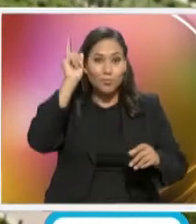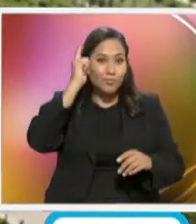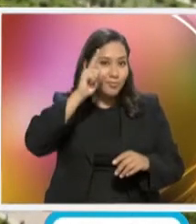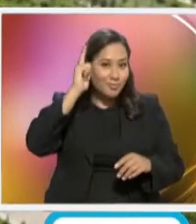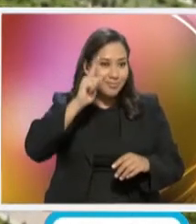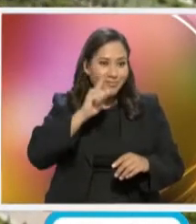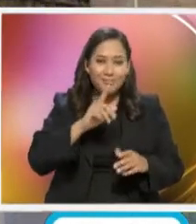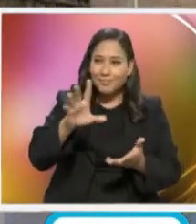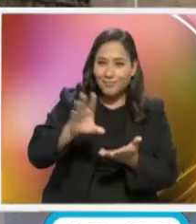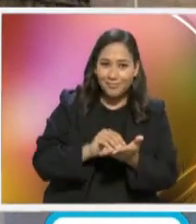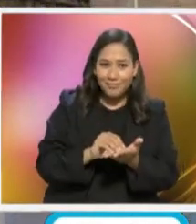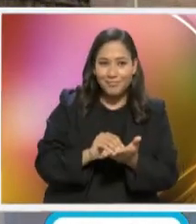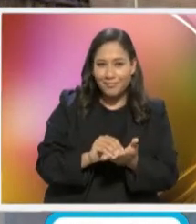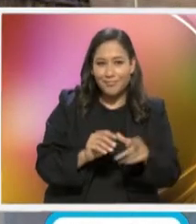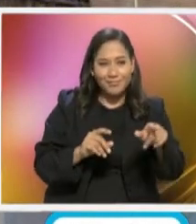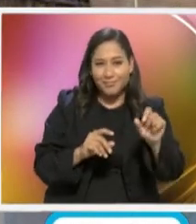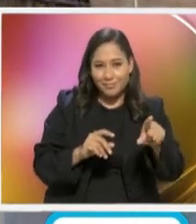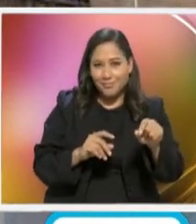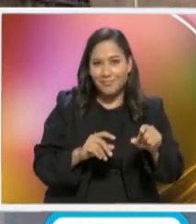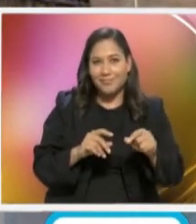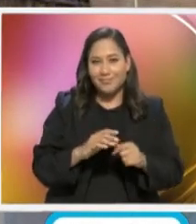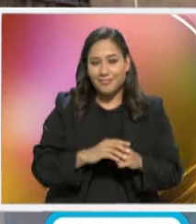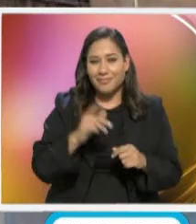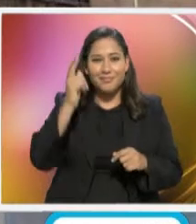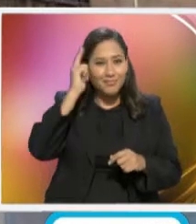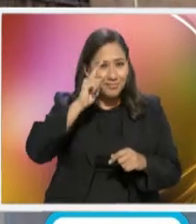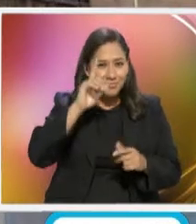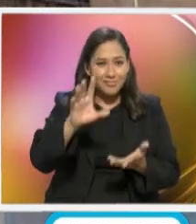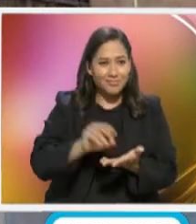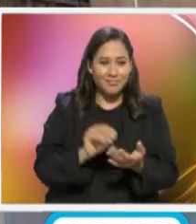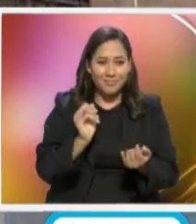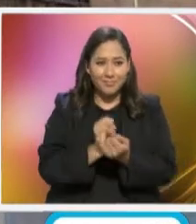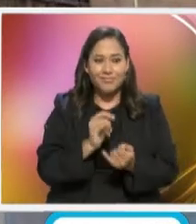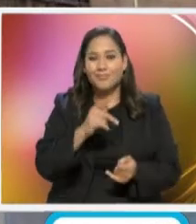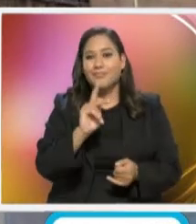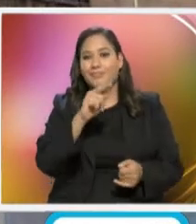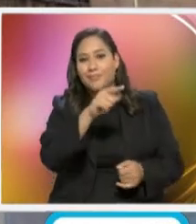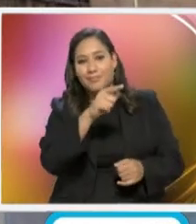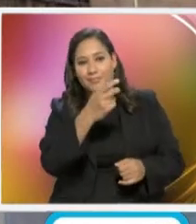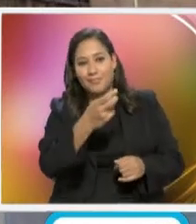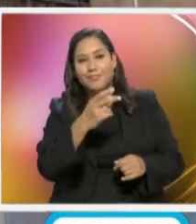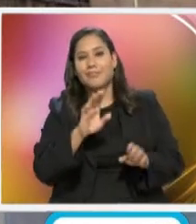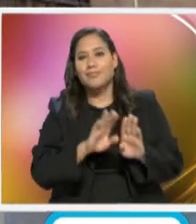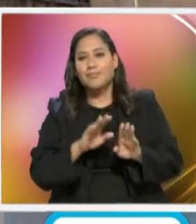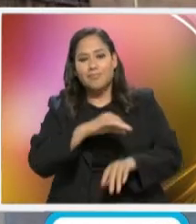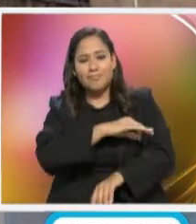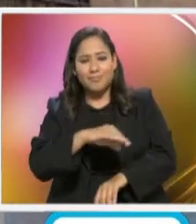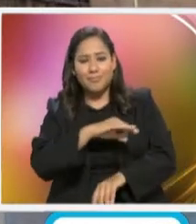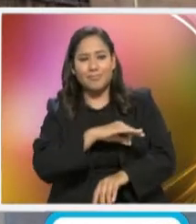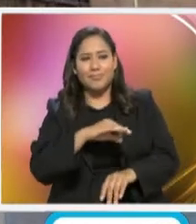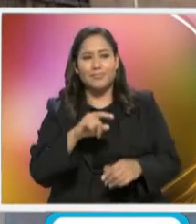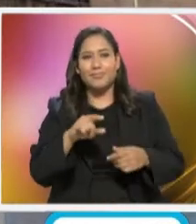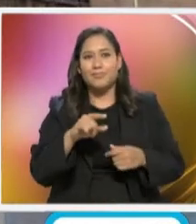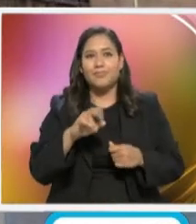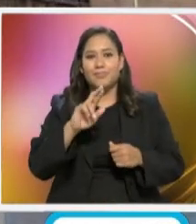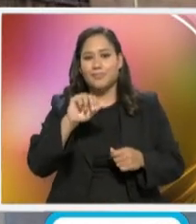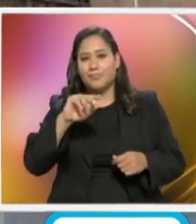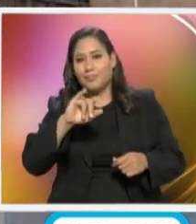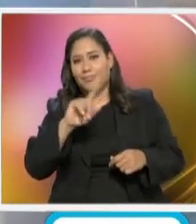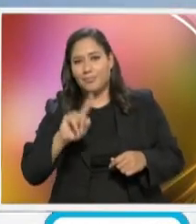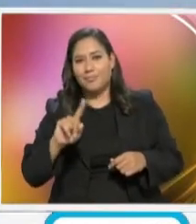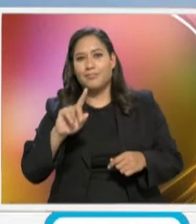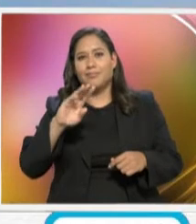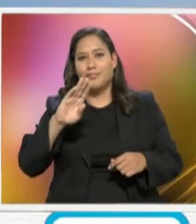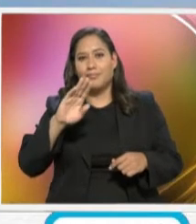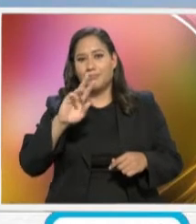Nada más. Exactamente. El diseño es el mismo. Bueno, a ver, es Sí, esta, ¿cuál sigue? del ¿cómo se llama el arquitecto? Ramírez